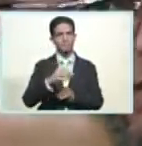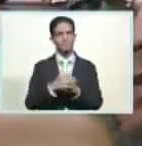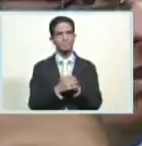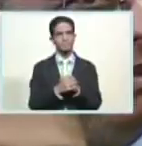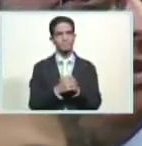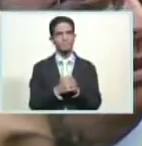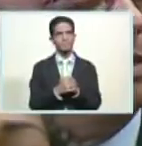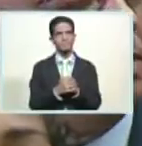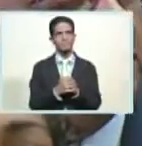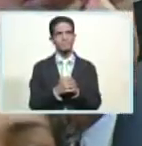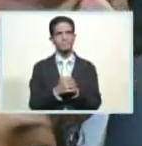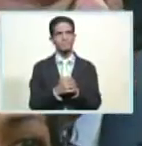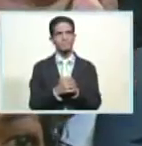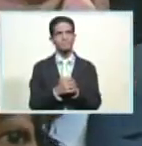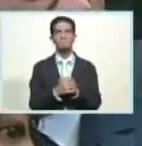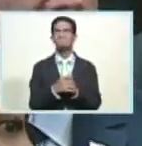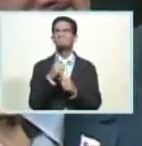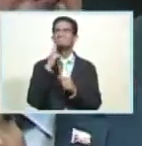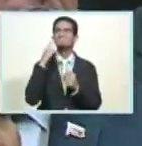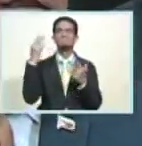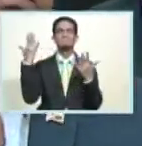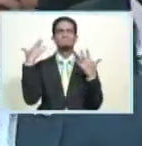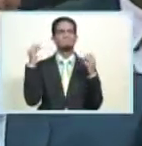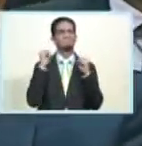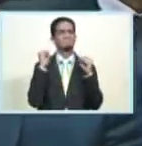Aire acondicionado está botando aire caliente, ¿verdad?